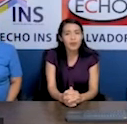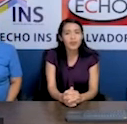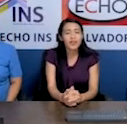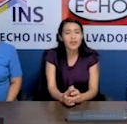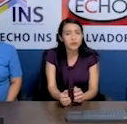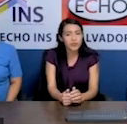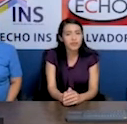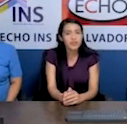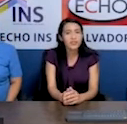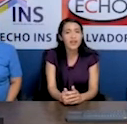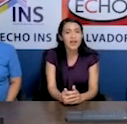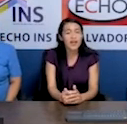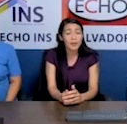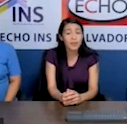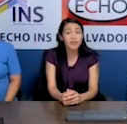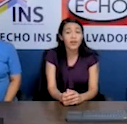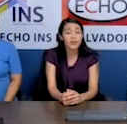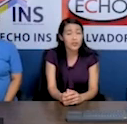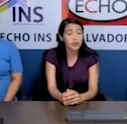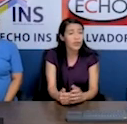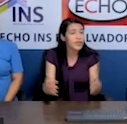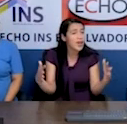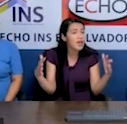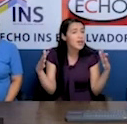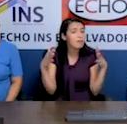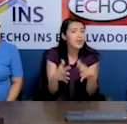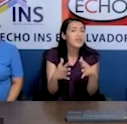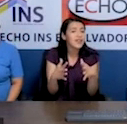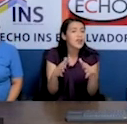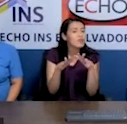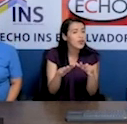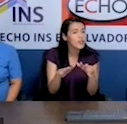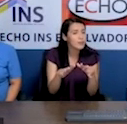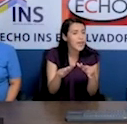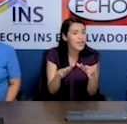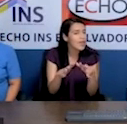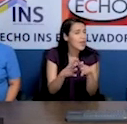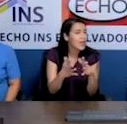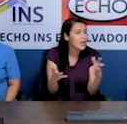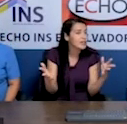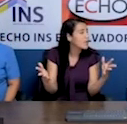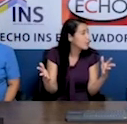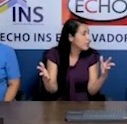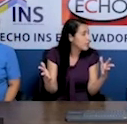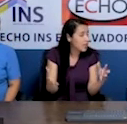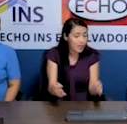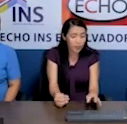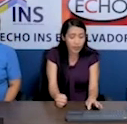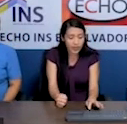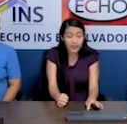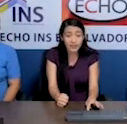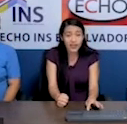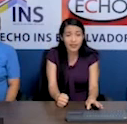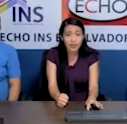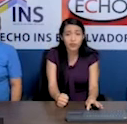nos reta porque la angustia física, espiritual y psicológica pueden estar a flor de piel en segundos